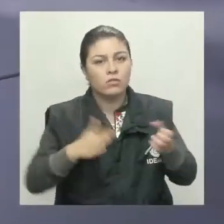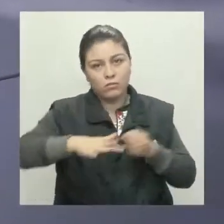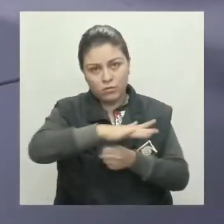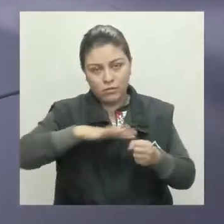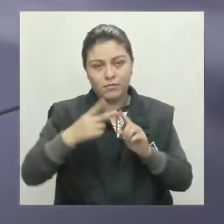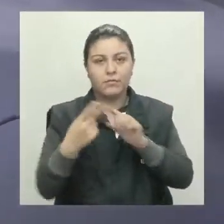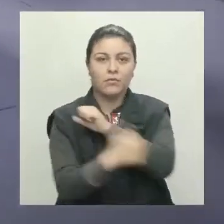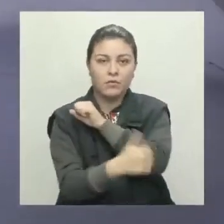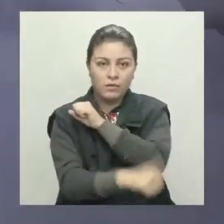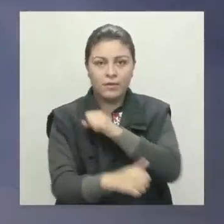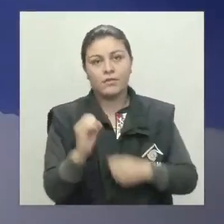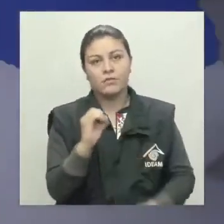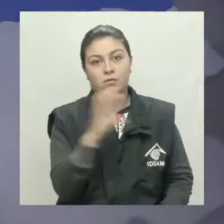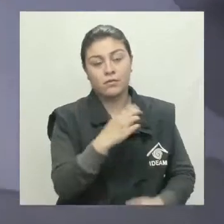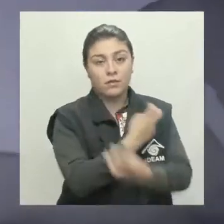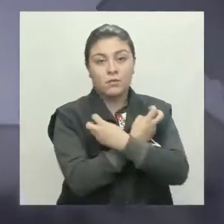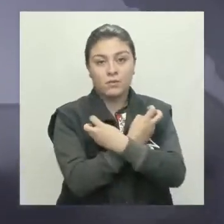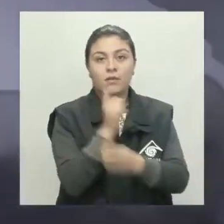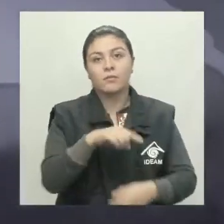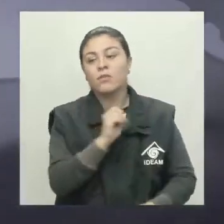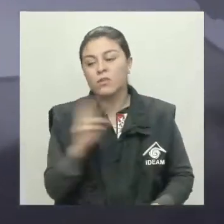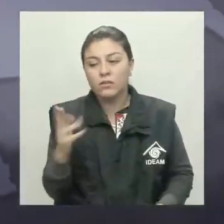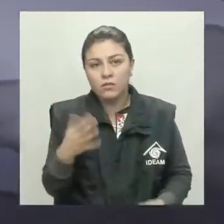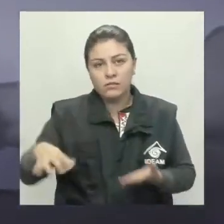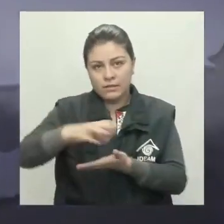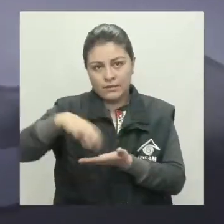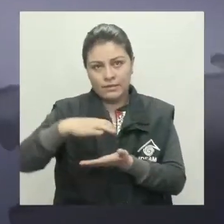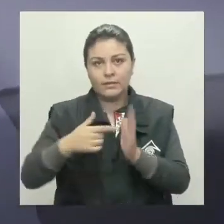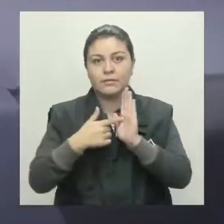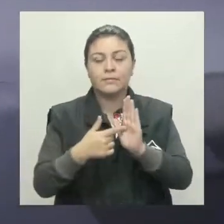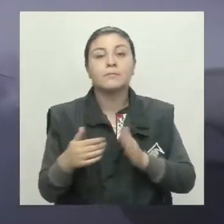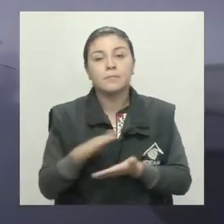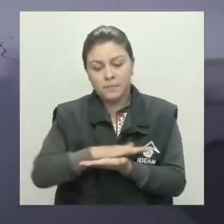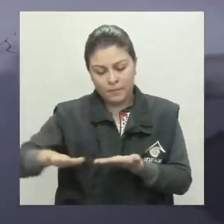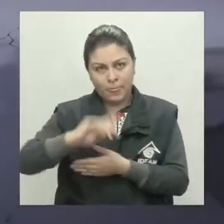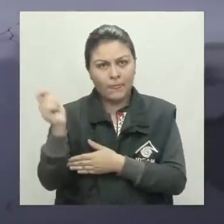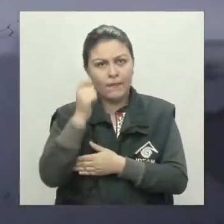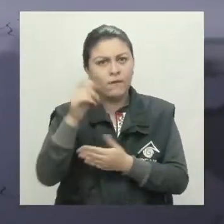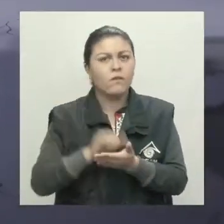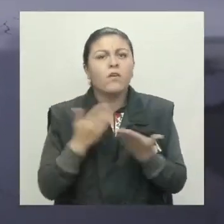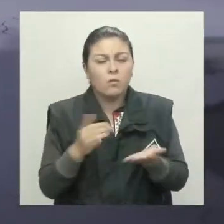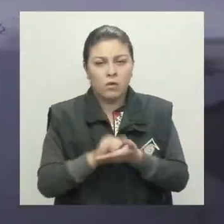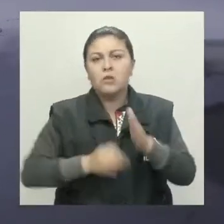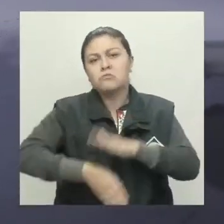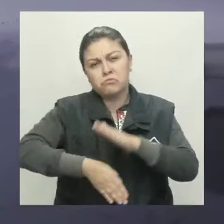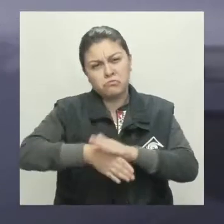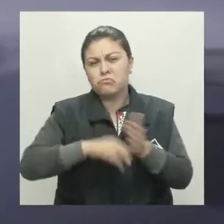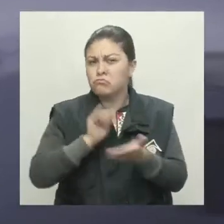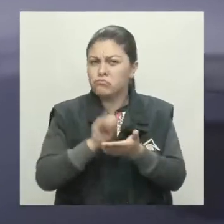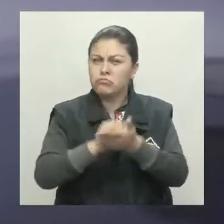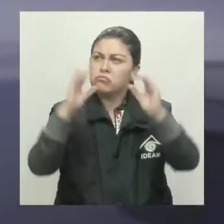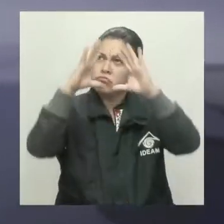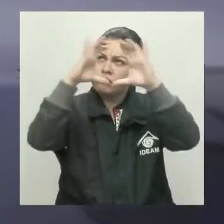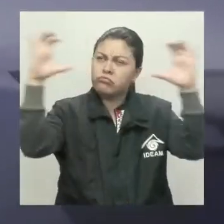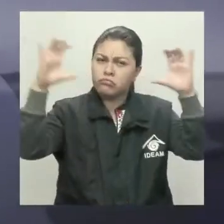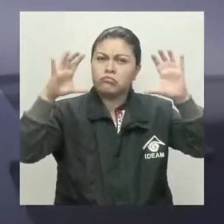Boyacá, occidente del Huila y oriente del Santander. Los llanos orientales se mantendrán con condiciones de tiempo seco y cielos parcialmente